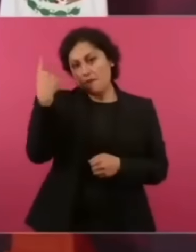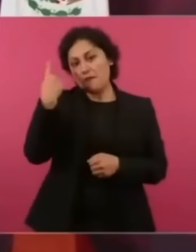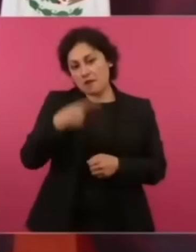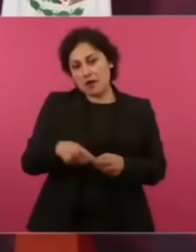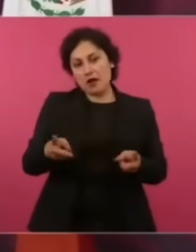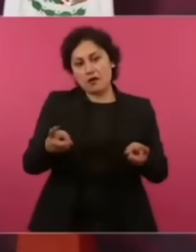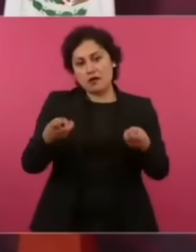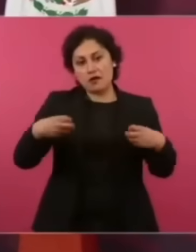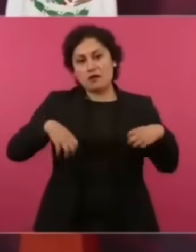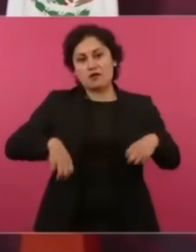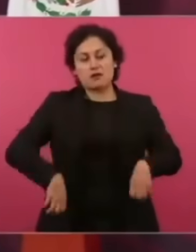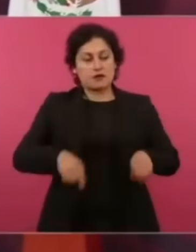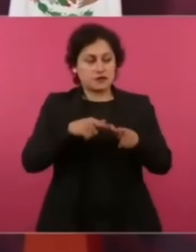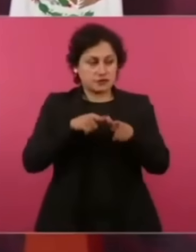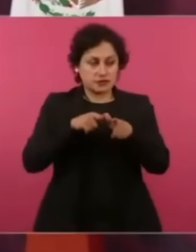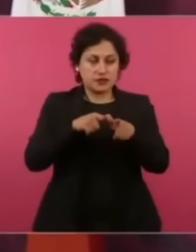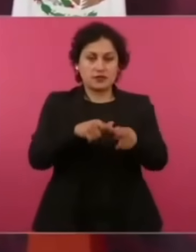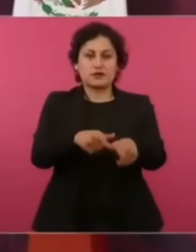robando.